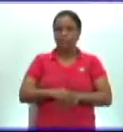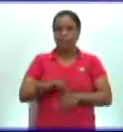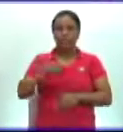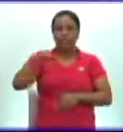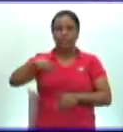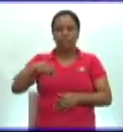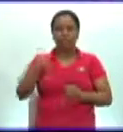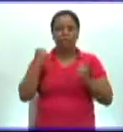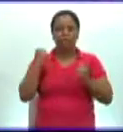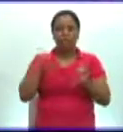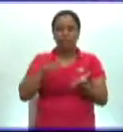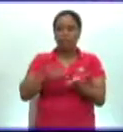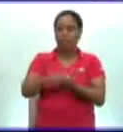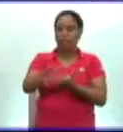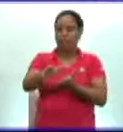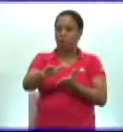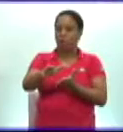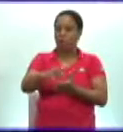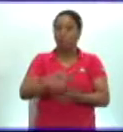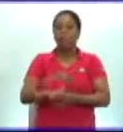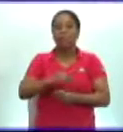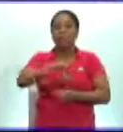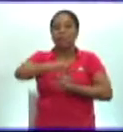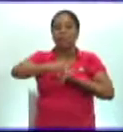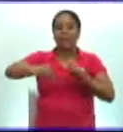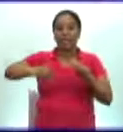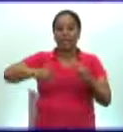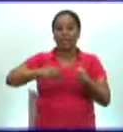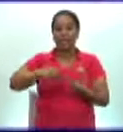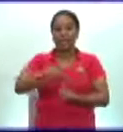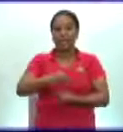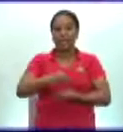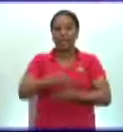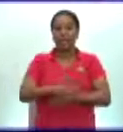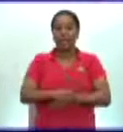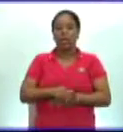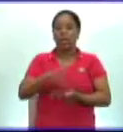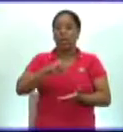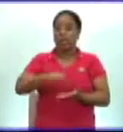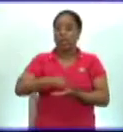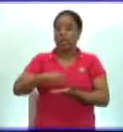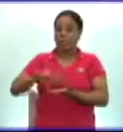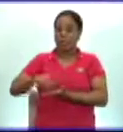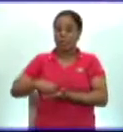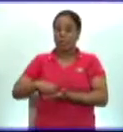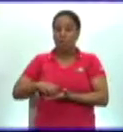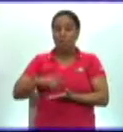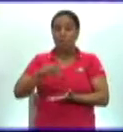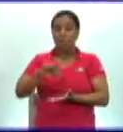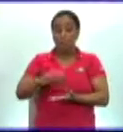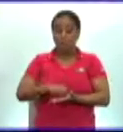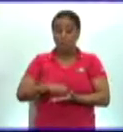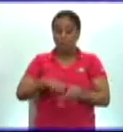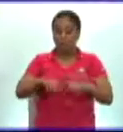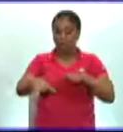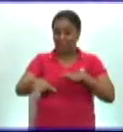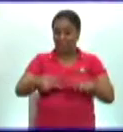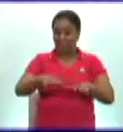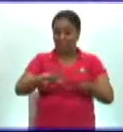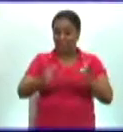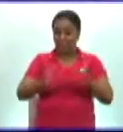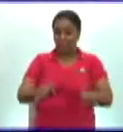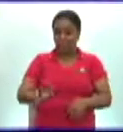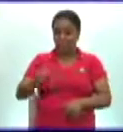de rozamiento y cambiamos el lugar donde se movía el cuerpo? En